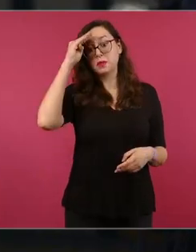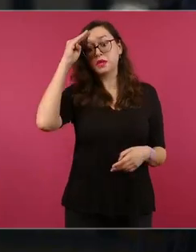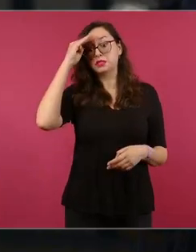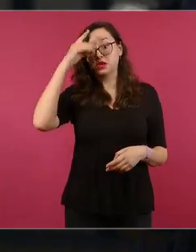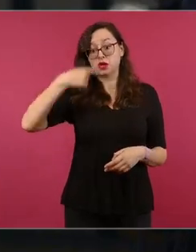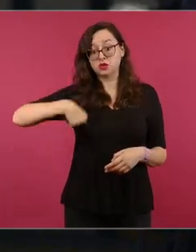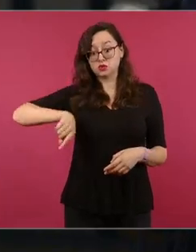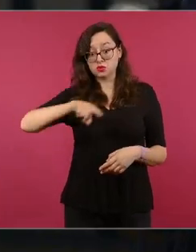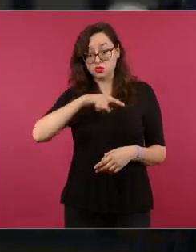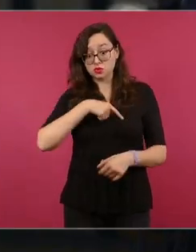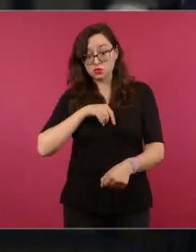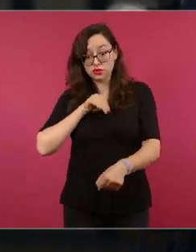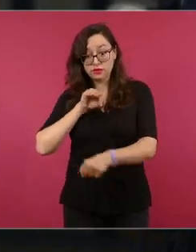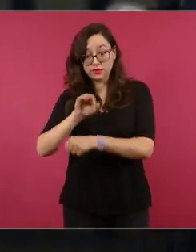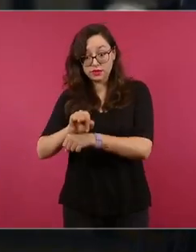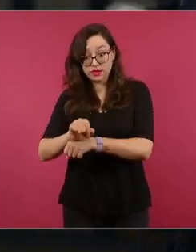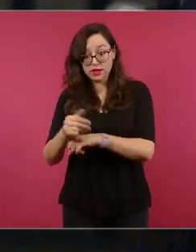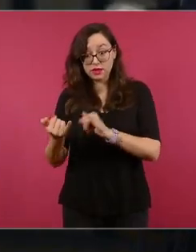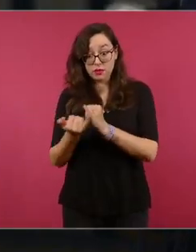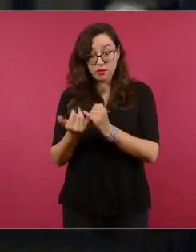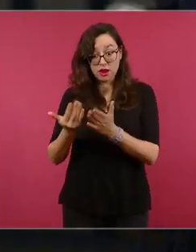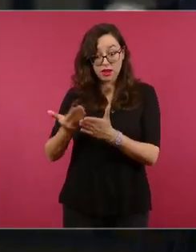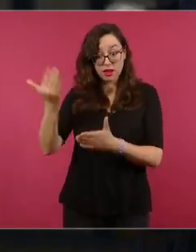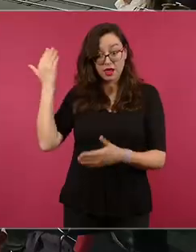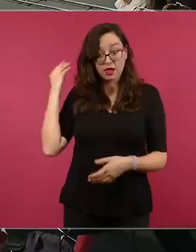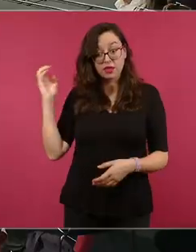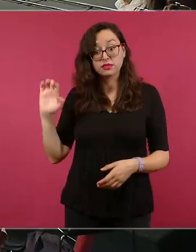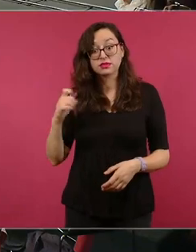que los anteriores